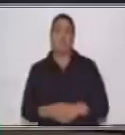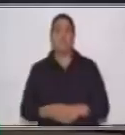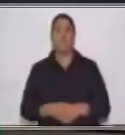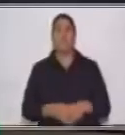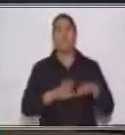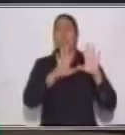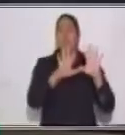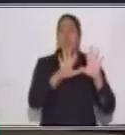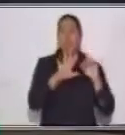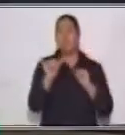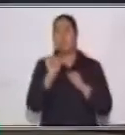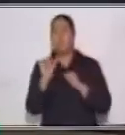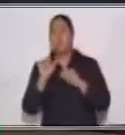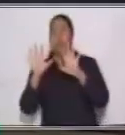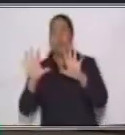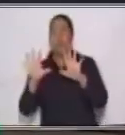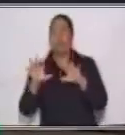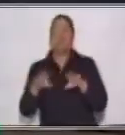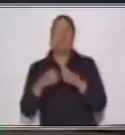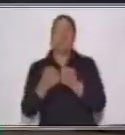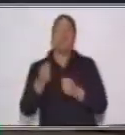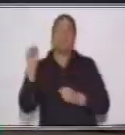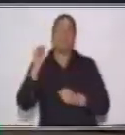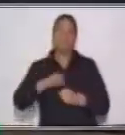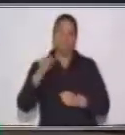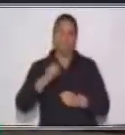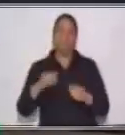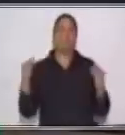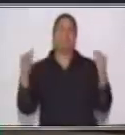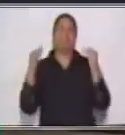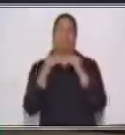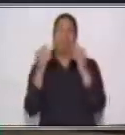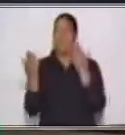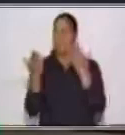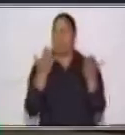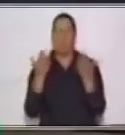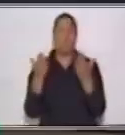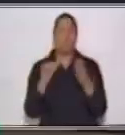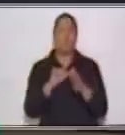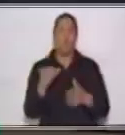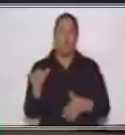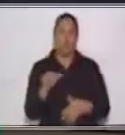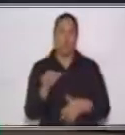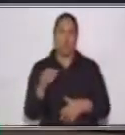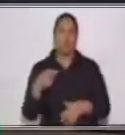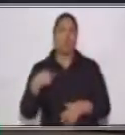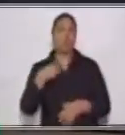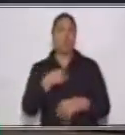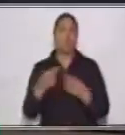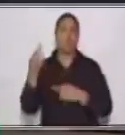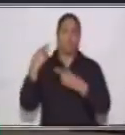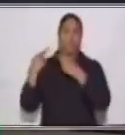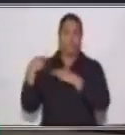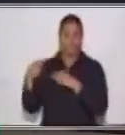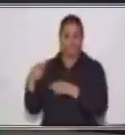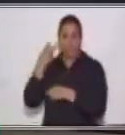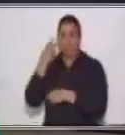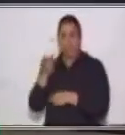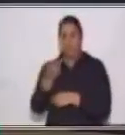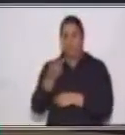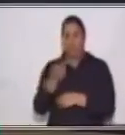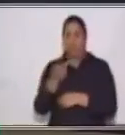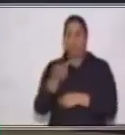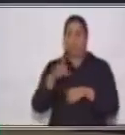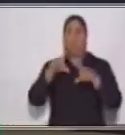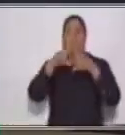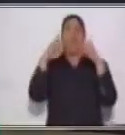es igual a 10. Por lo tanto, se cumple la igualdad. Si regresamos a lo que estábamos estudiando en la